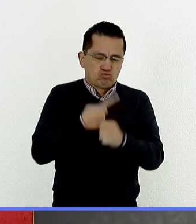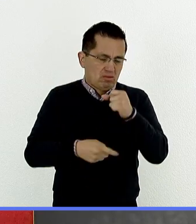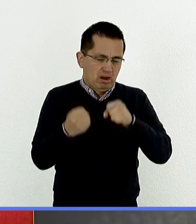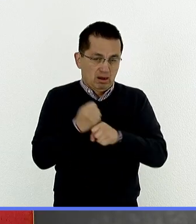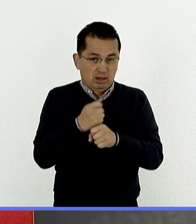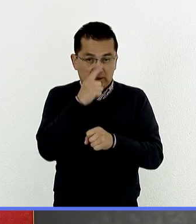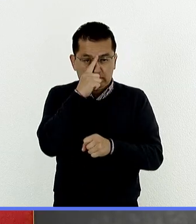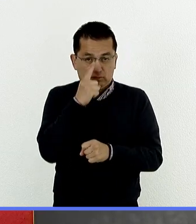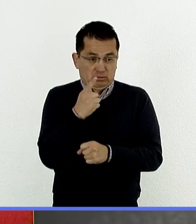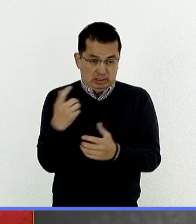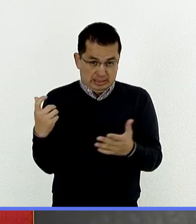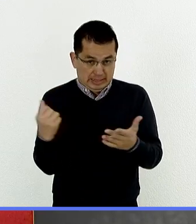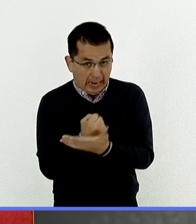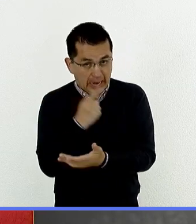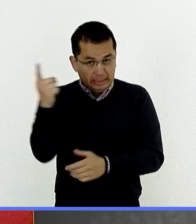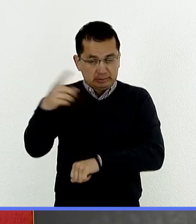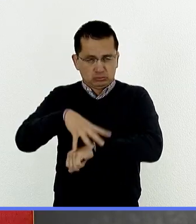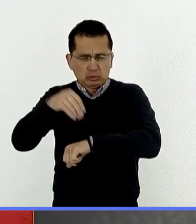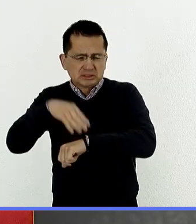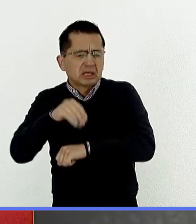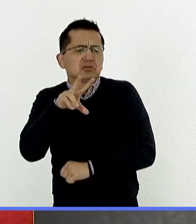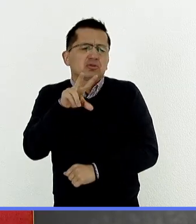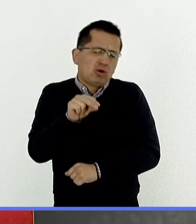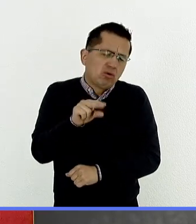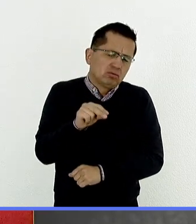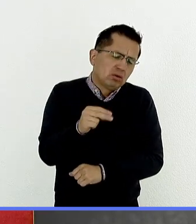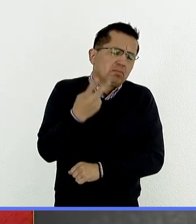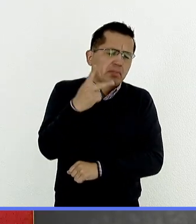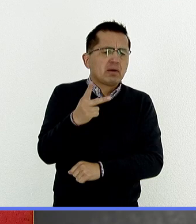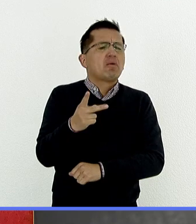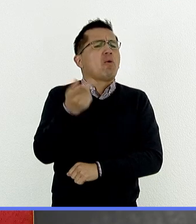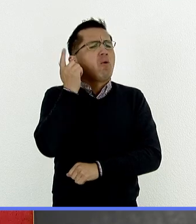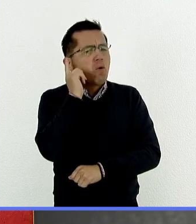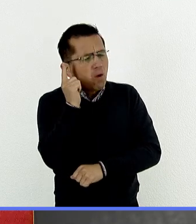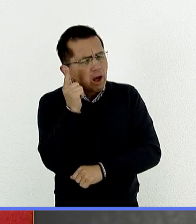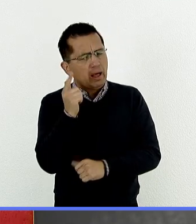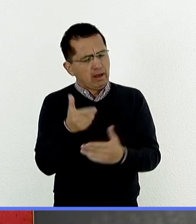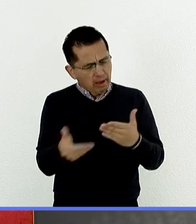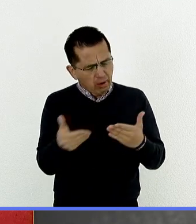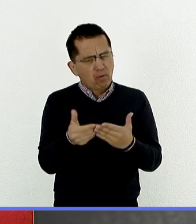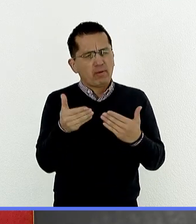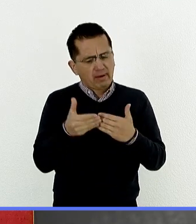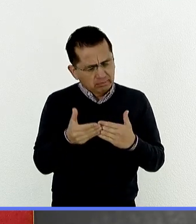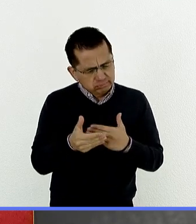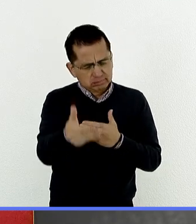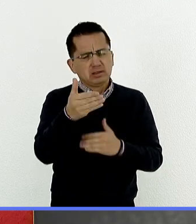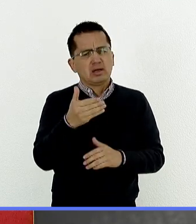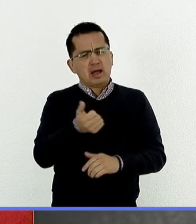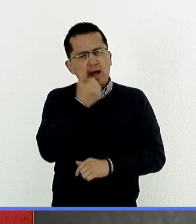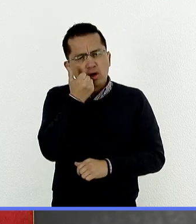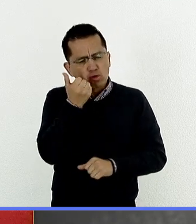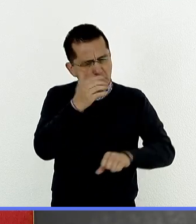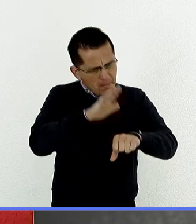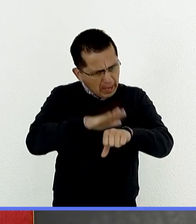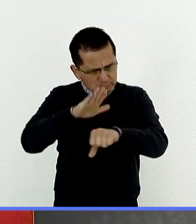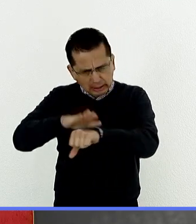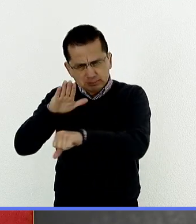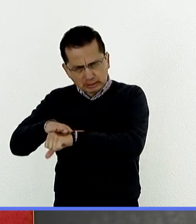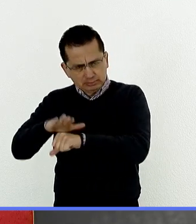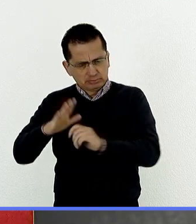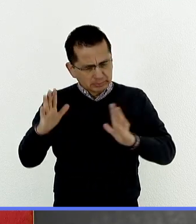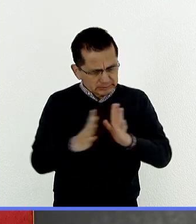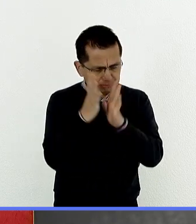ganar el primer lugar Esperamos que con la participación de más estudiantes y demás tutores